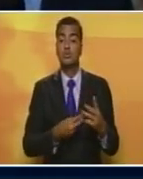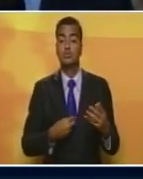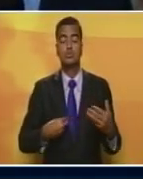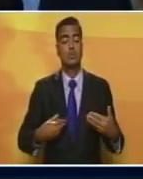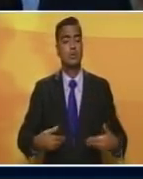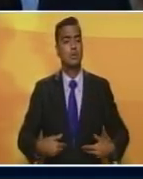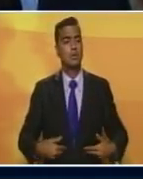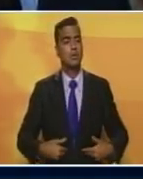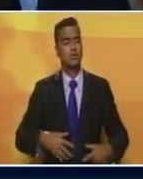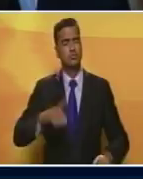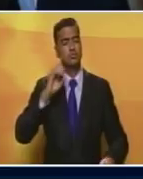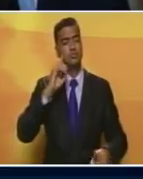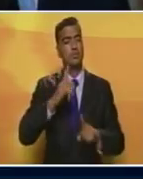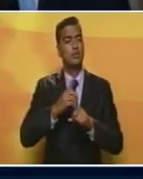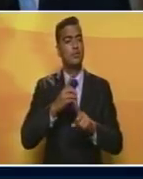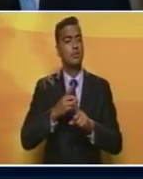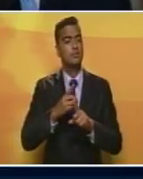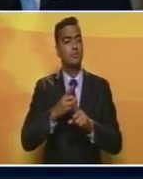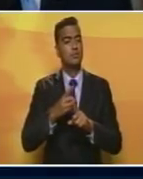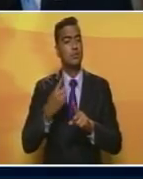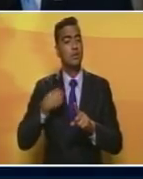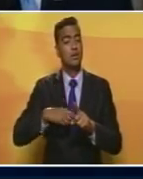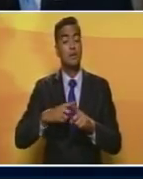inmigración como temas centrales.